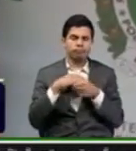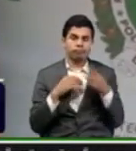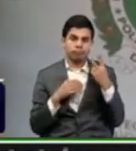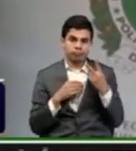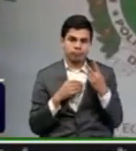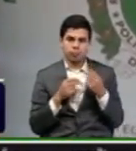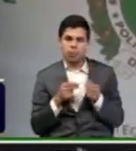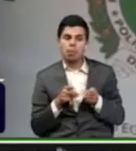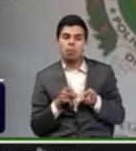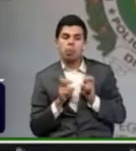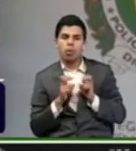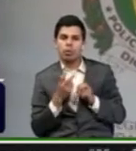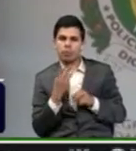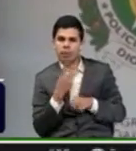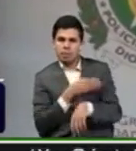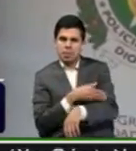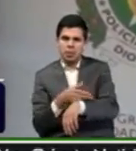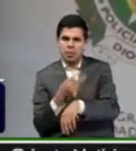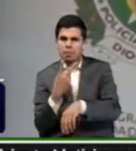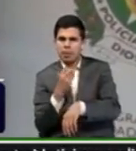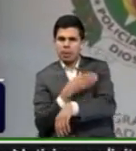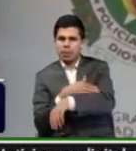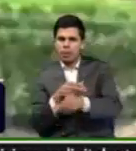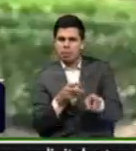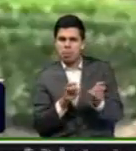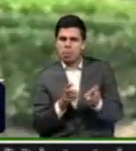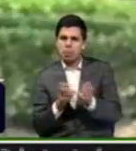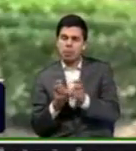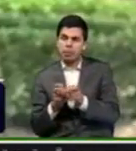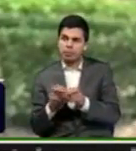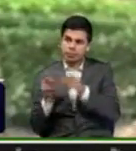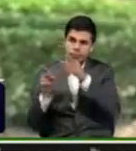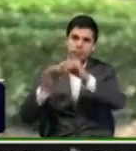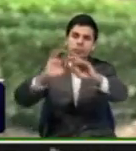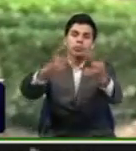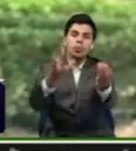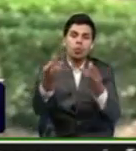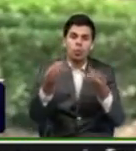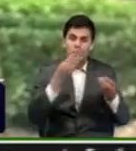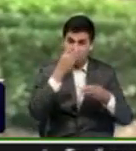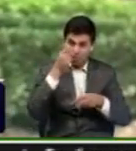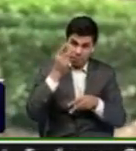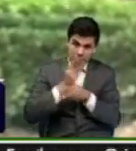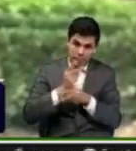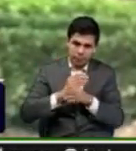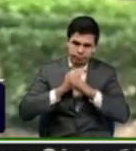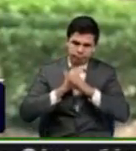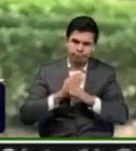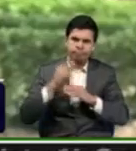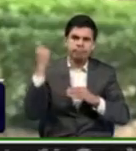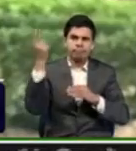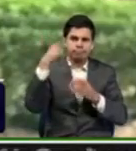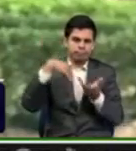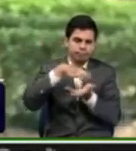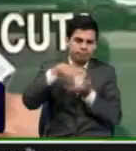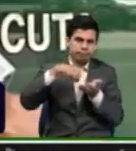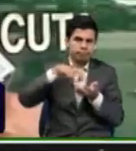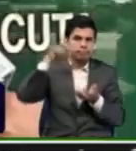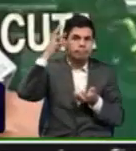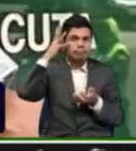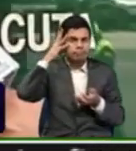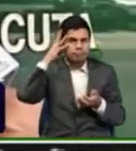desde 3 a 20 millones de pesos. Con esta captura quedaría desmantelada esta red de estafadores que delinquía en el Gran Santander.